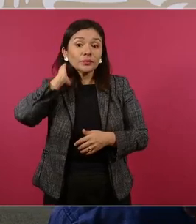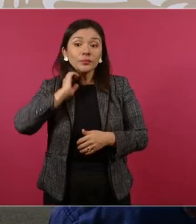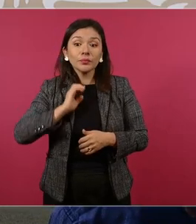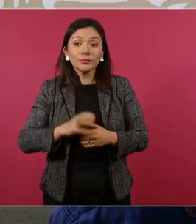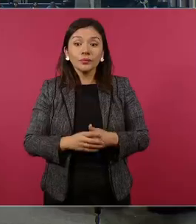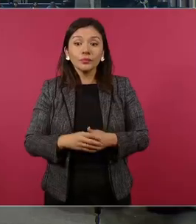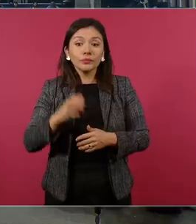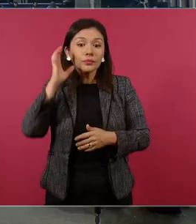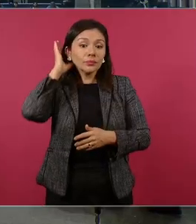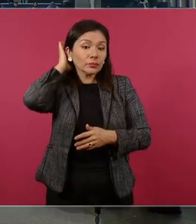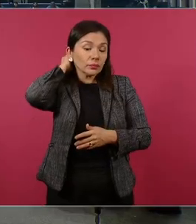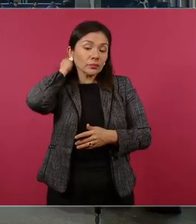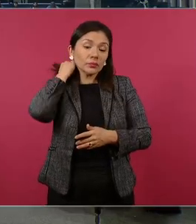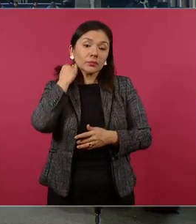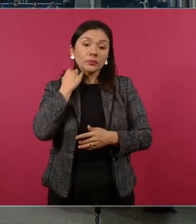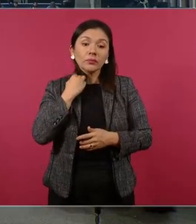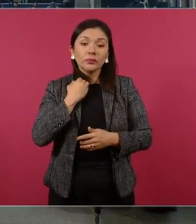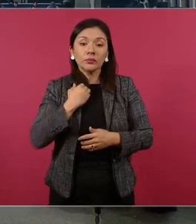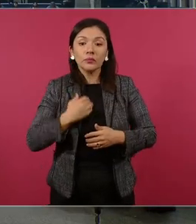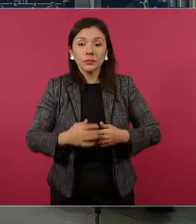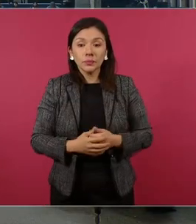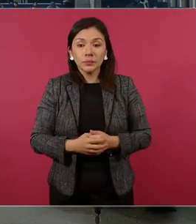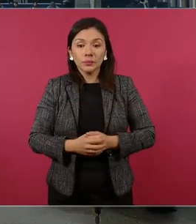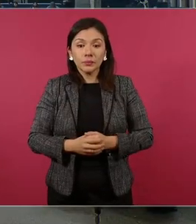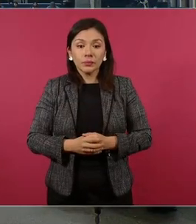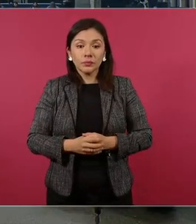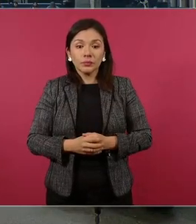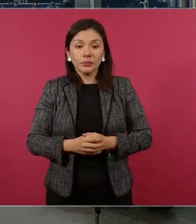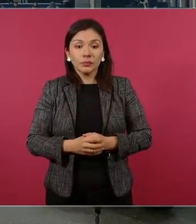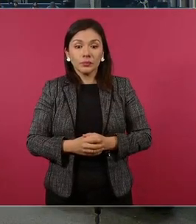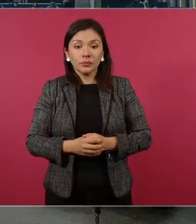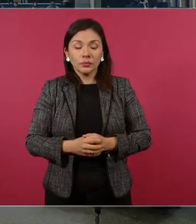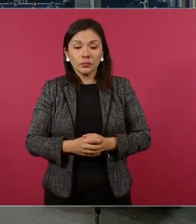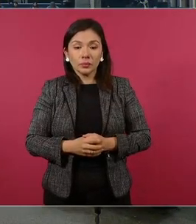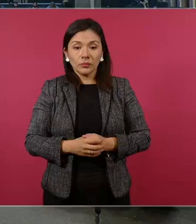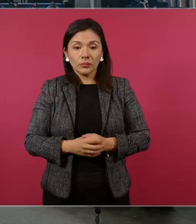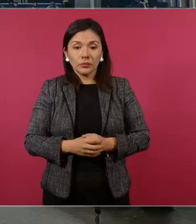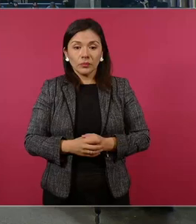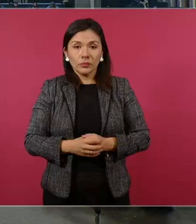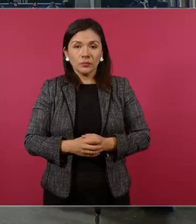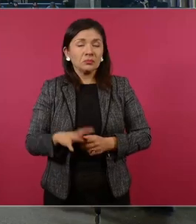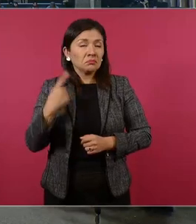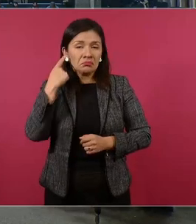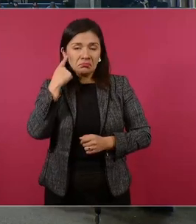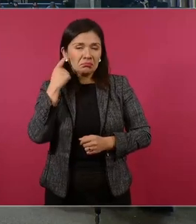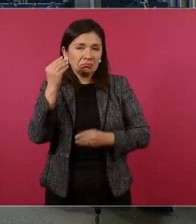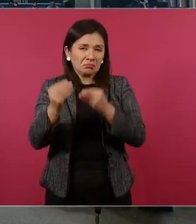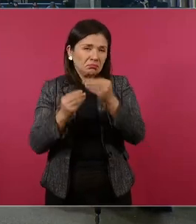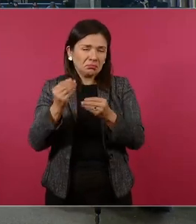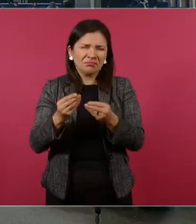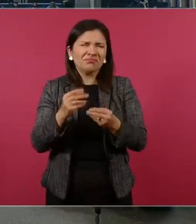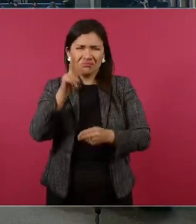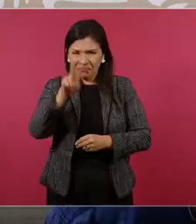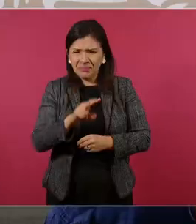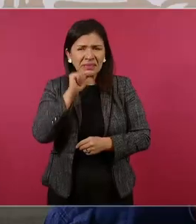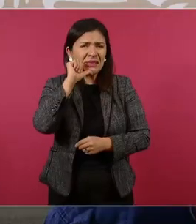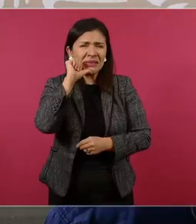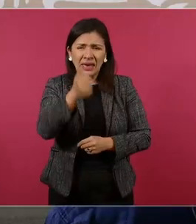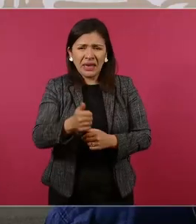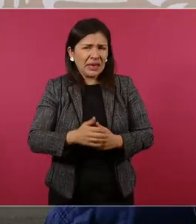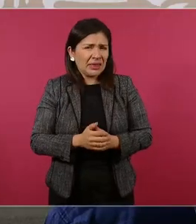eh noon un documento y es no hay nada absolutamente